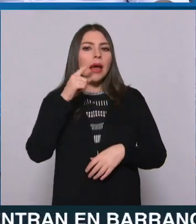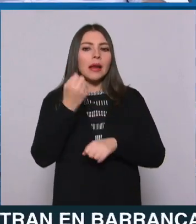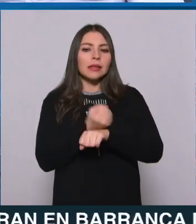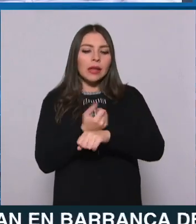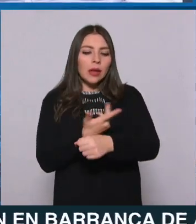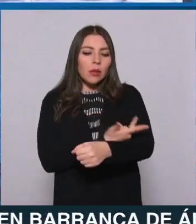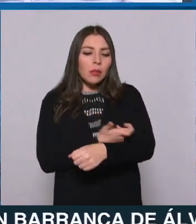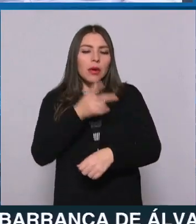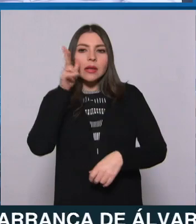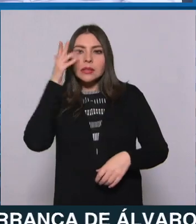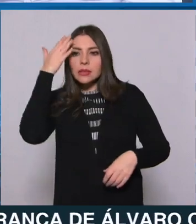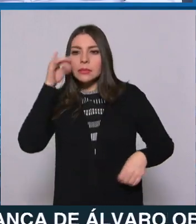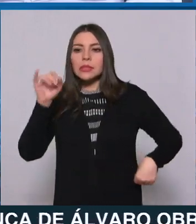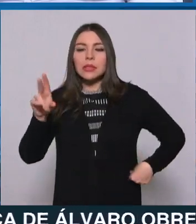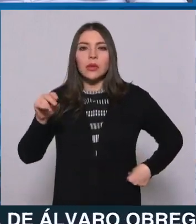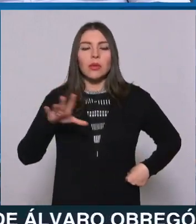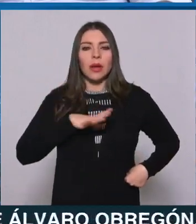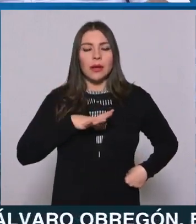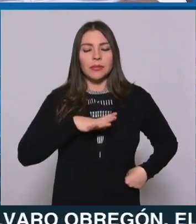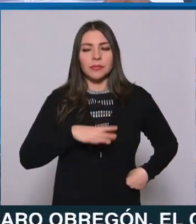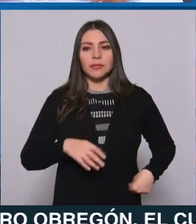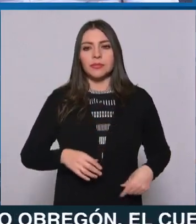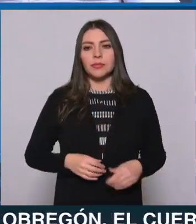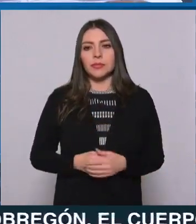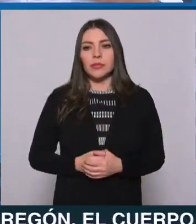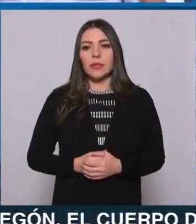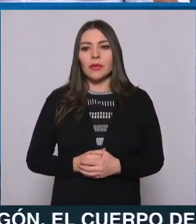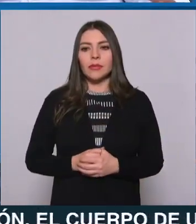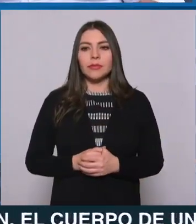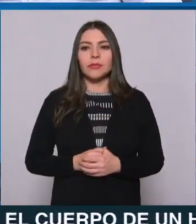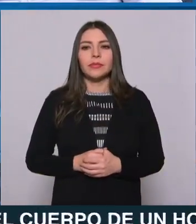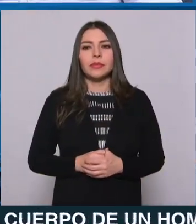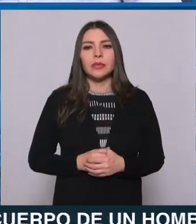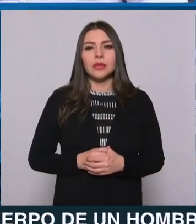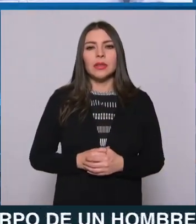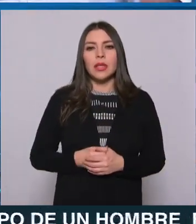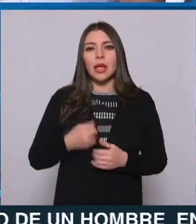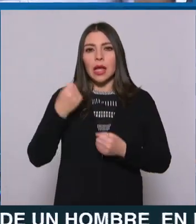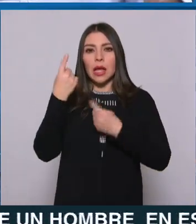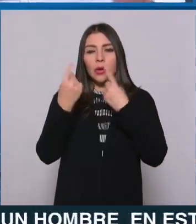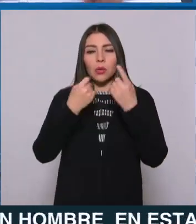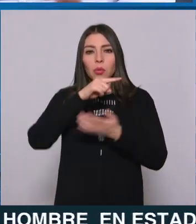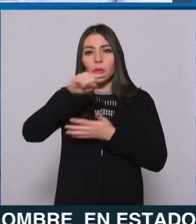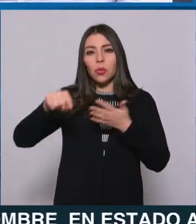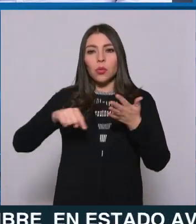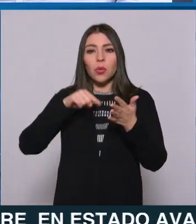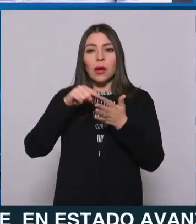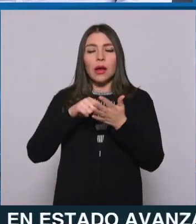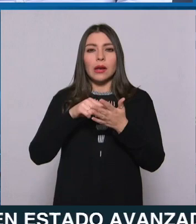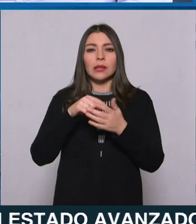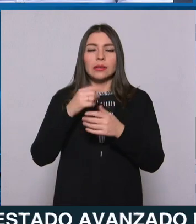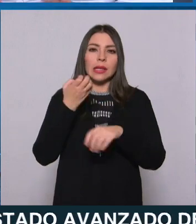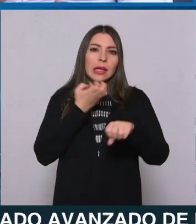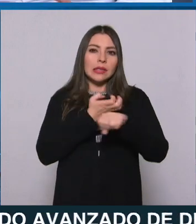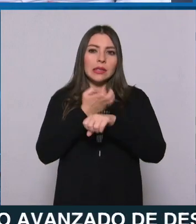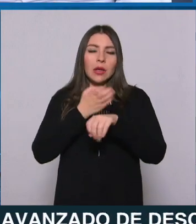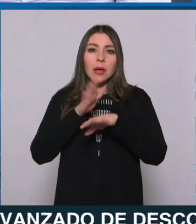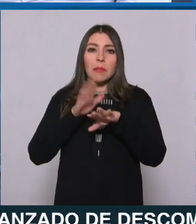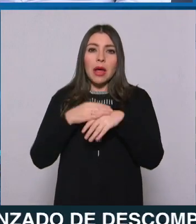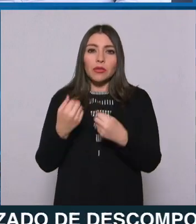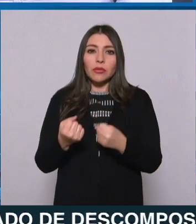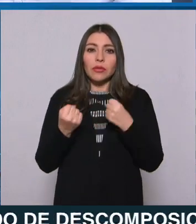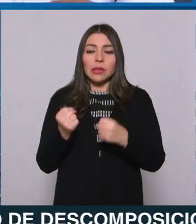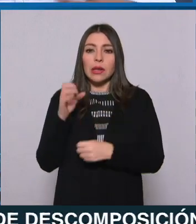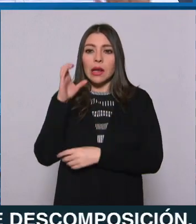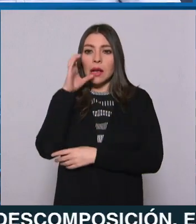la parte, las zonas que son de temperatura cálida, el dengue ha aumentado considerablemente,